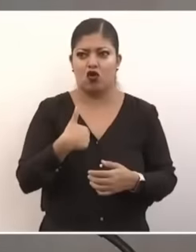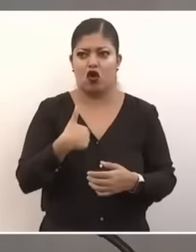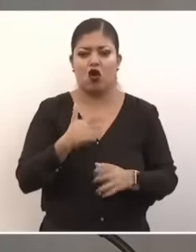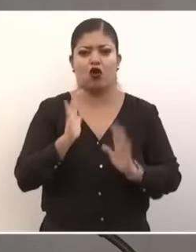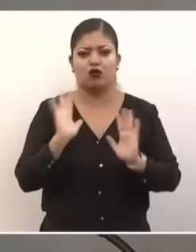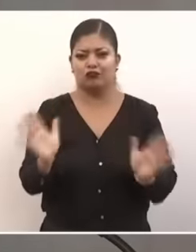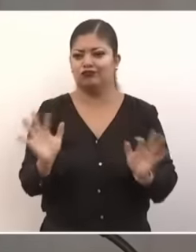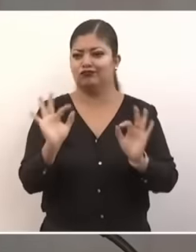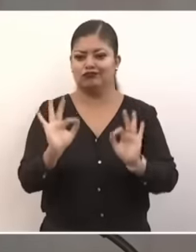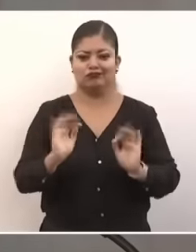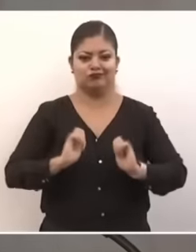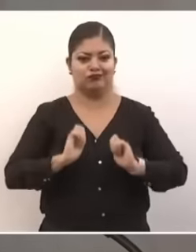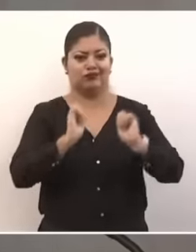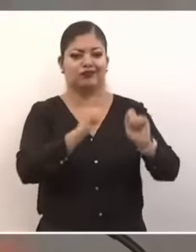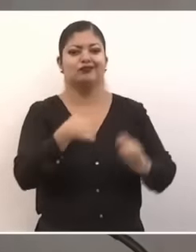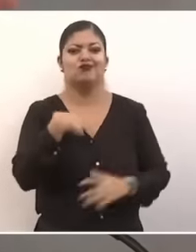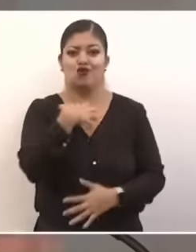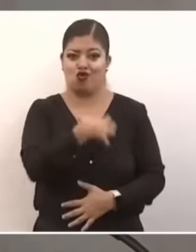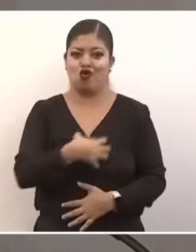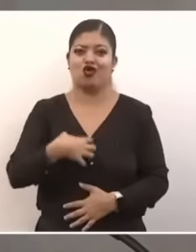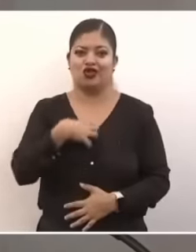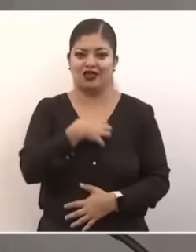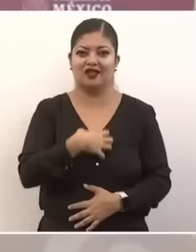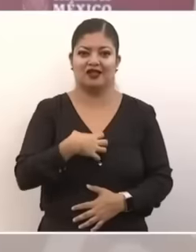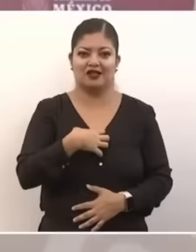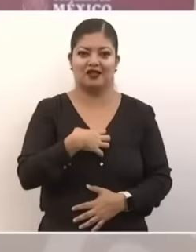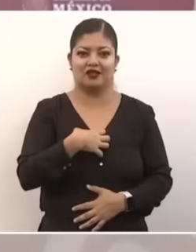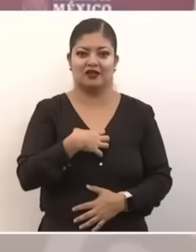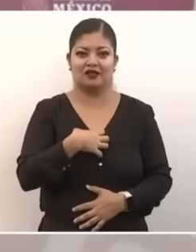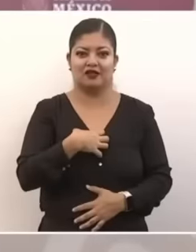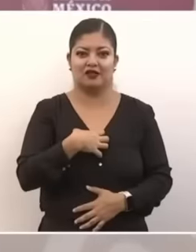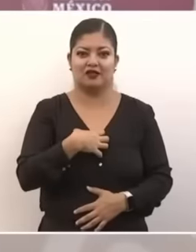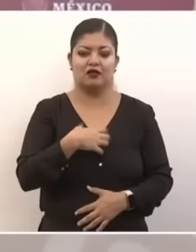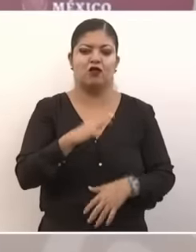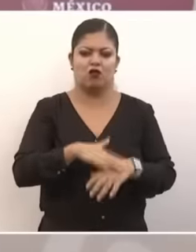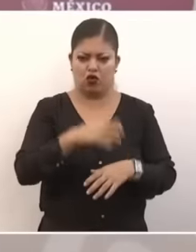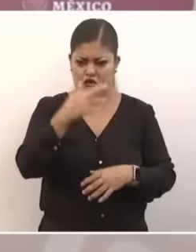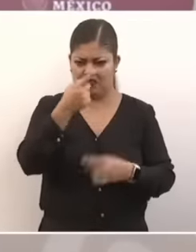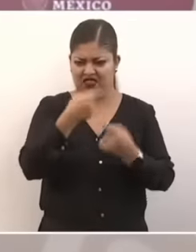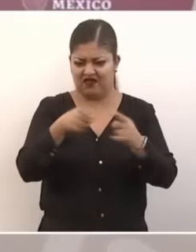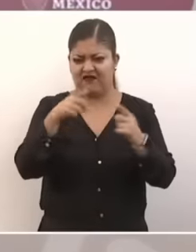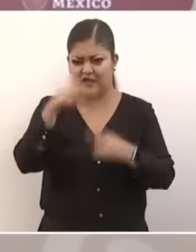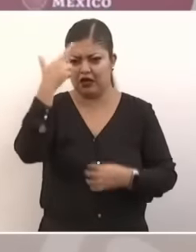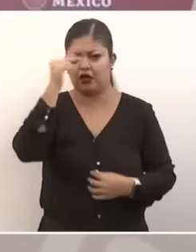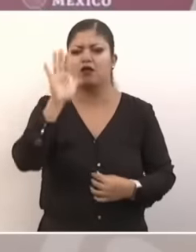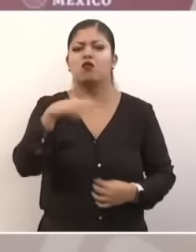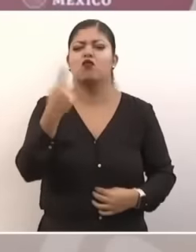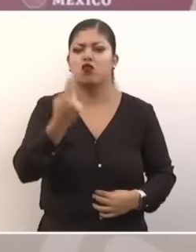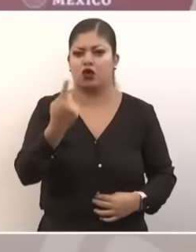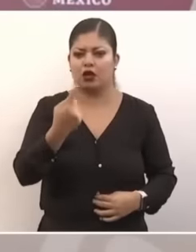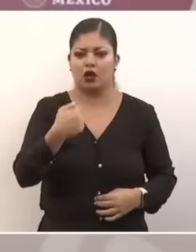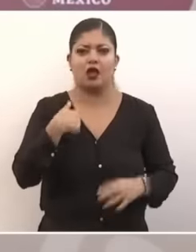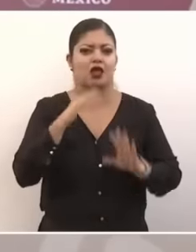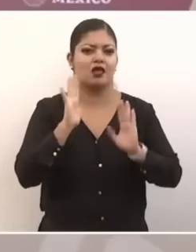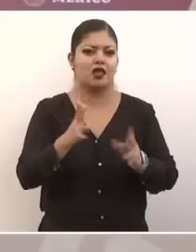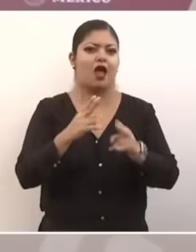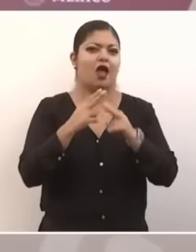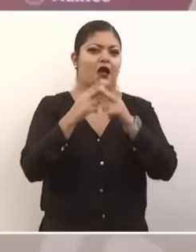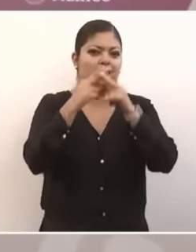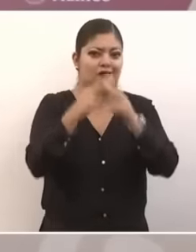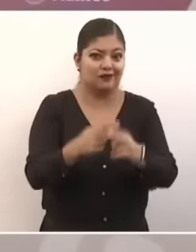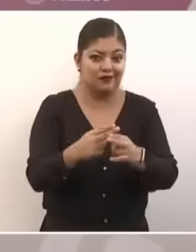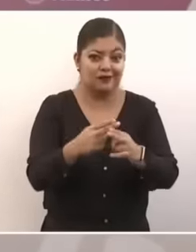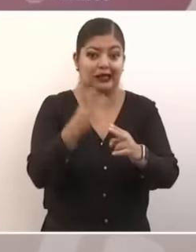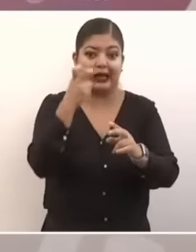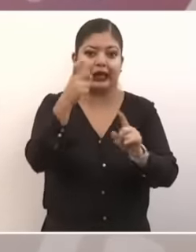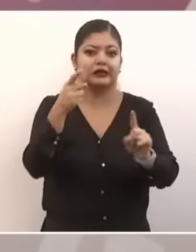¿sí? Por varias razones. Primero, porque cumplimos nuestro